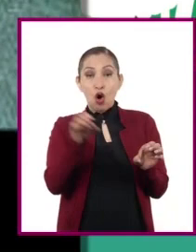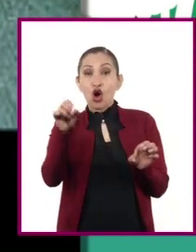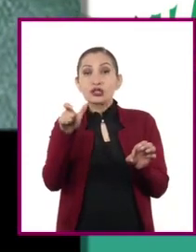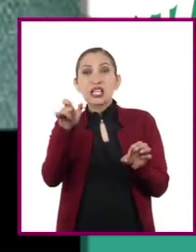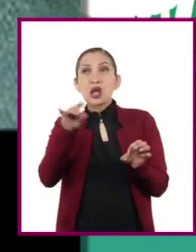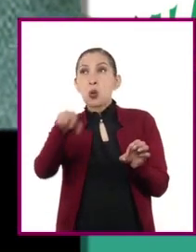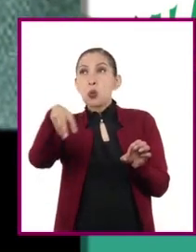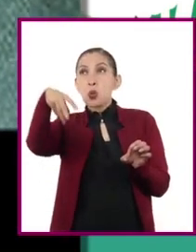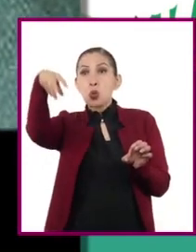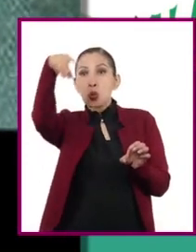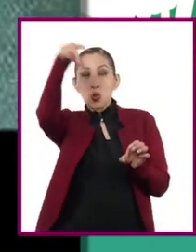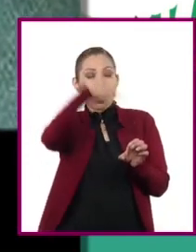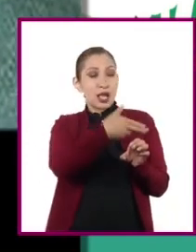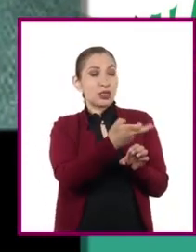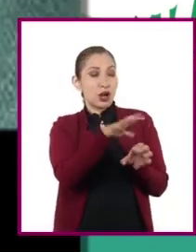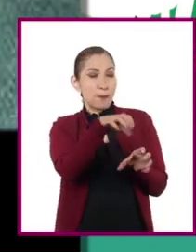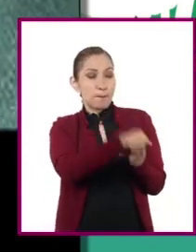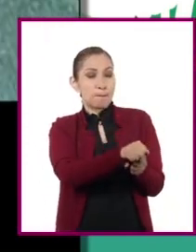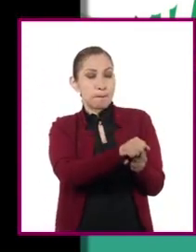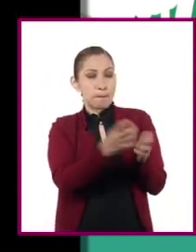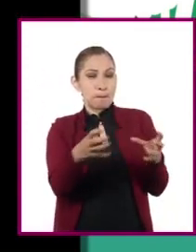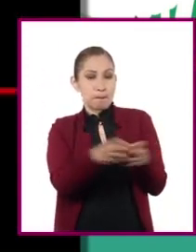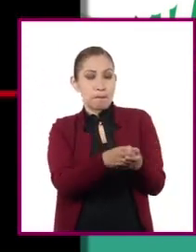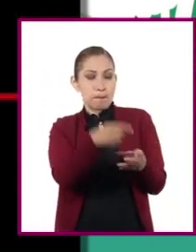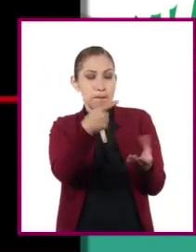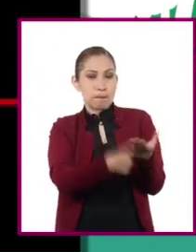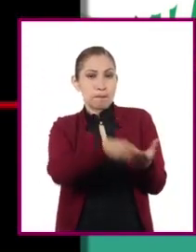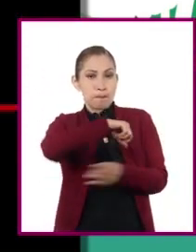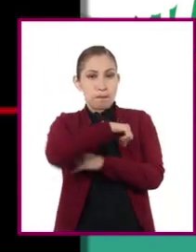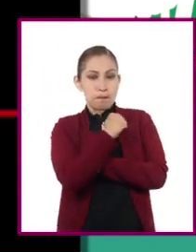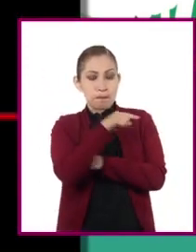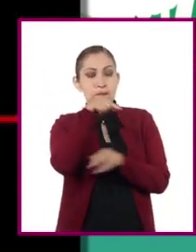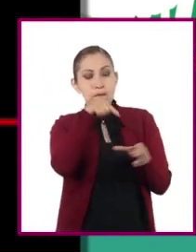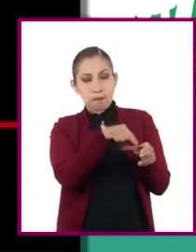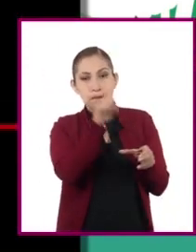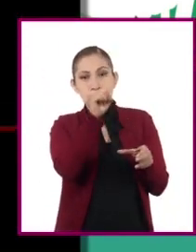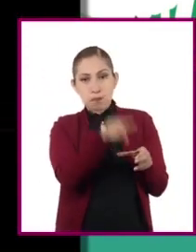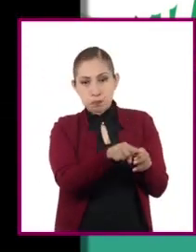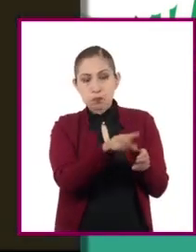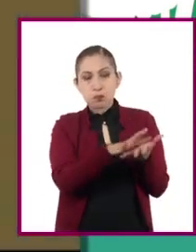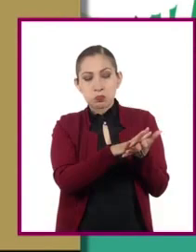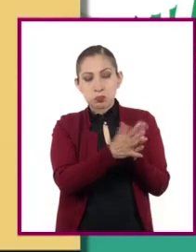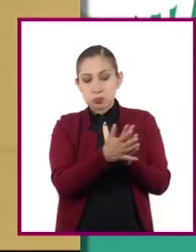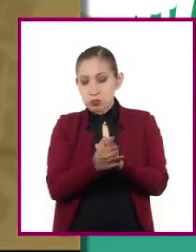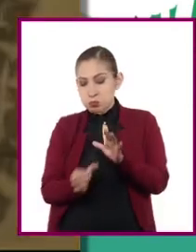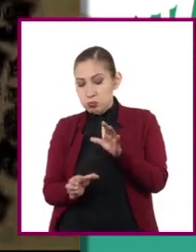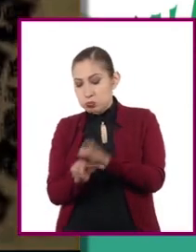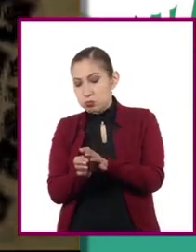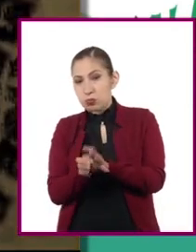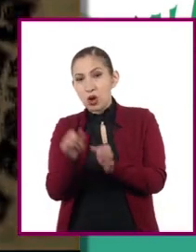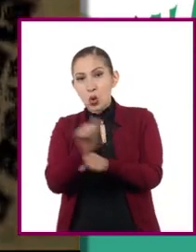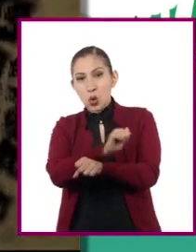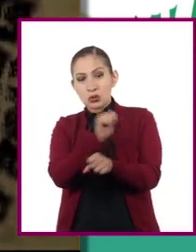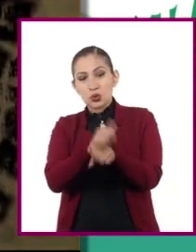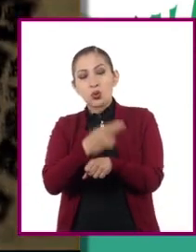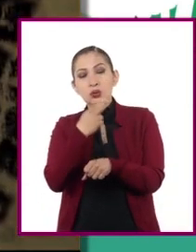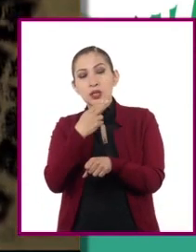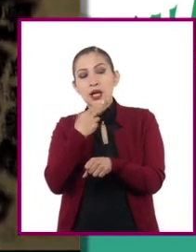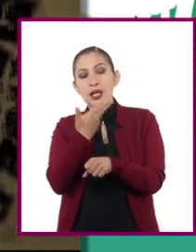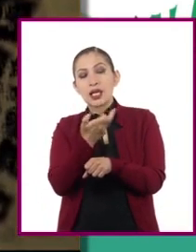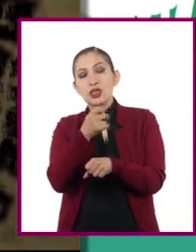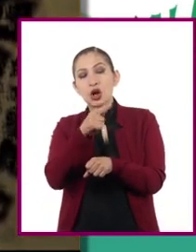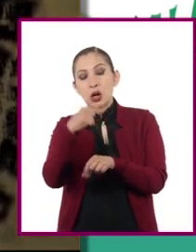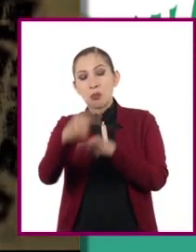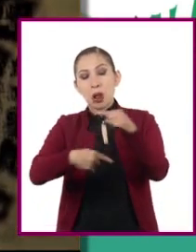aire, al ambiente, y el hidrógeno lo atrapamos en un tanque. Y ese tanque lo podemos colocar en la Ecovía y utilizar el